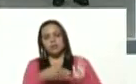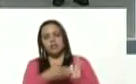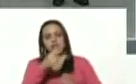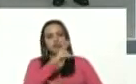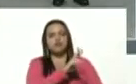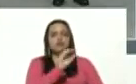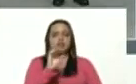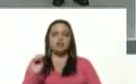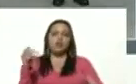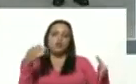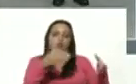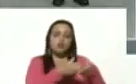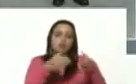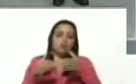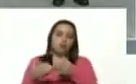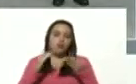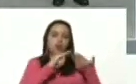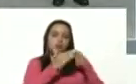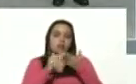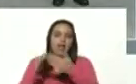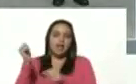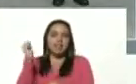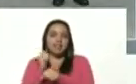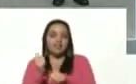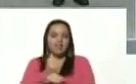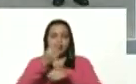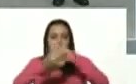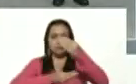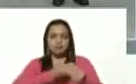4.200 brigadas comunales de trabajo y producción.